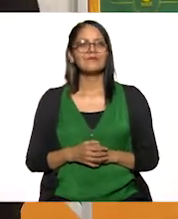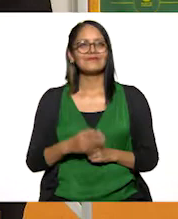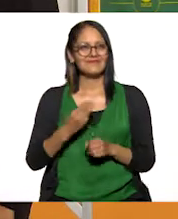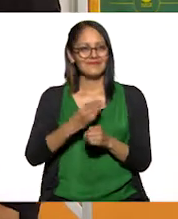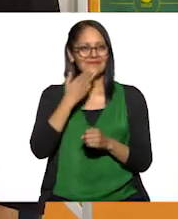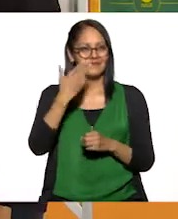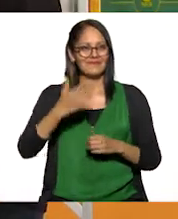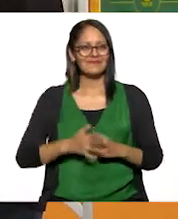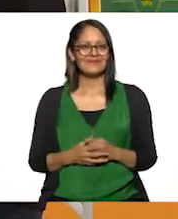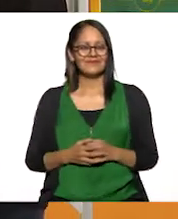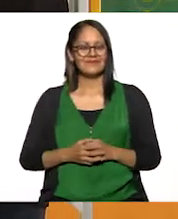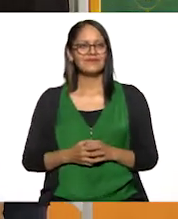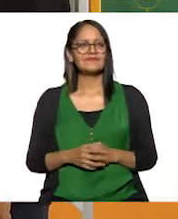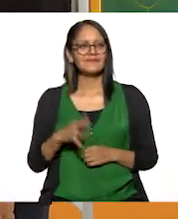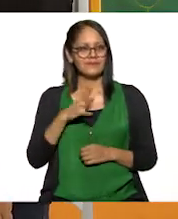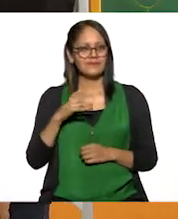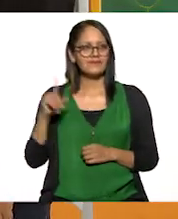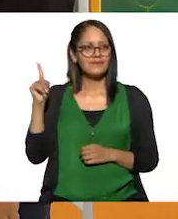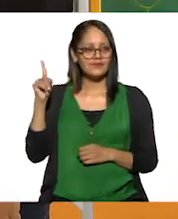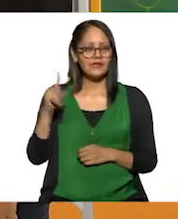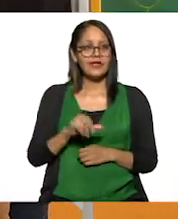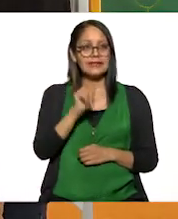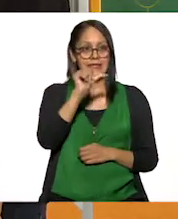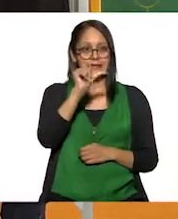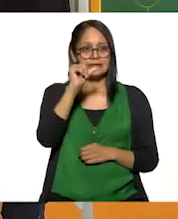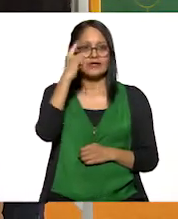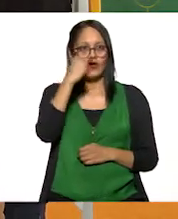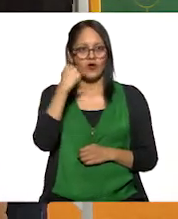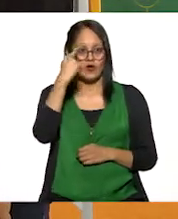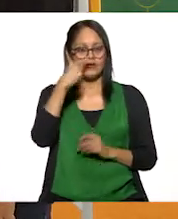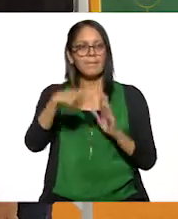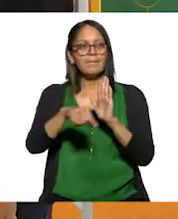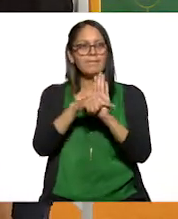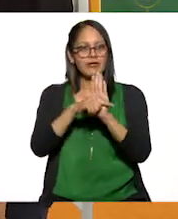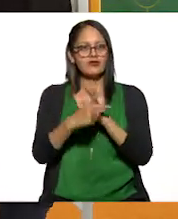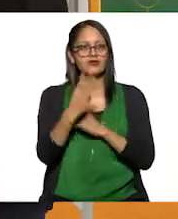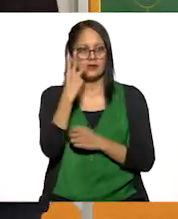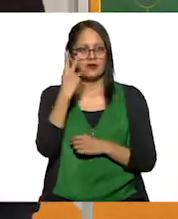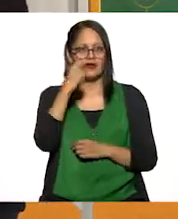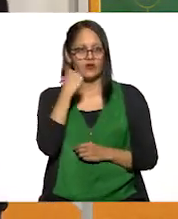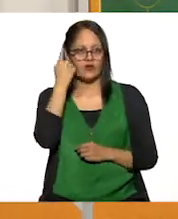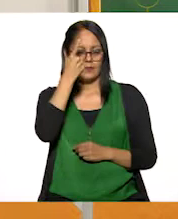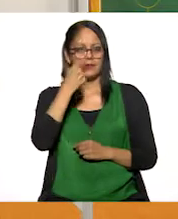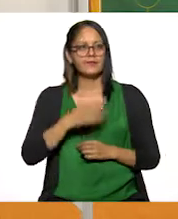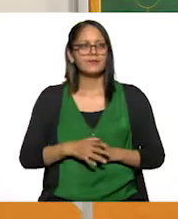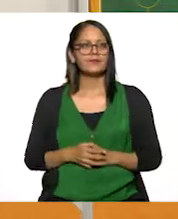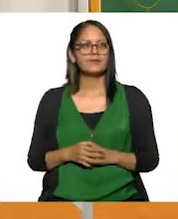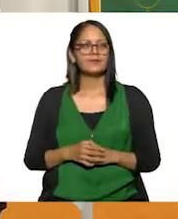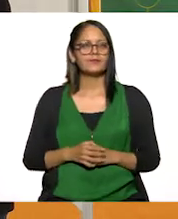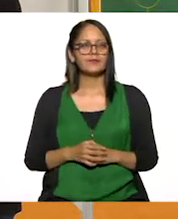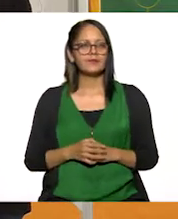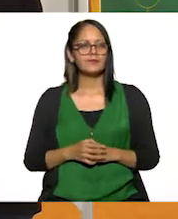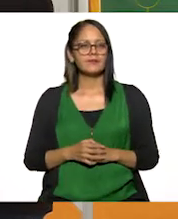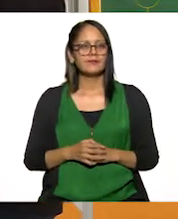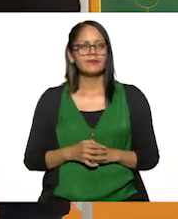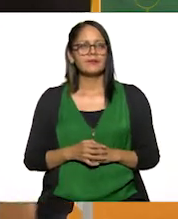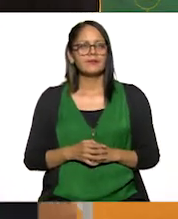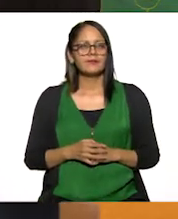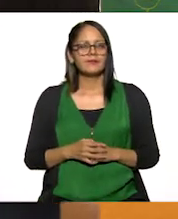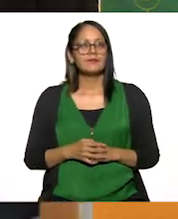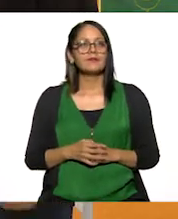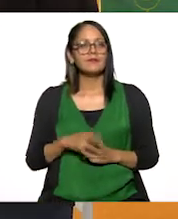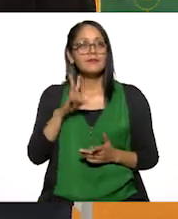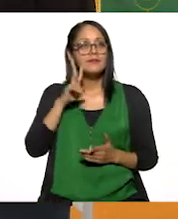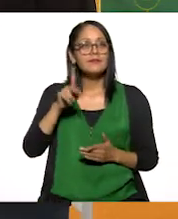Muy bien. Tenemos 16 horas menos 3 horas.